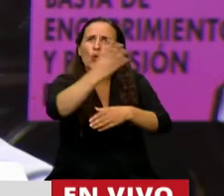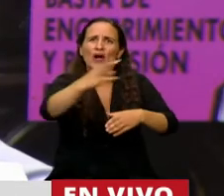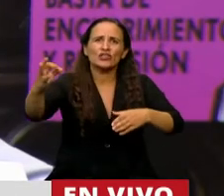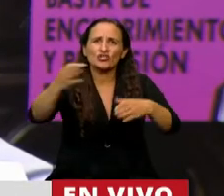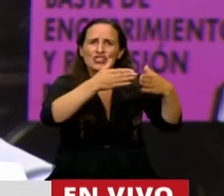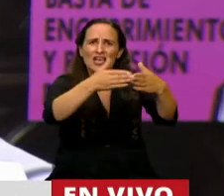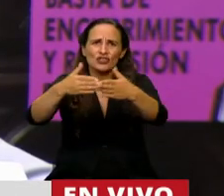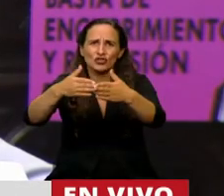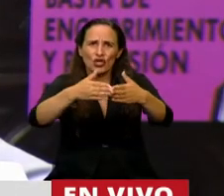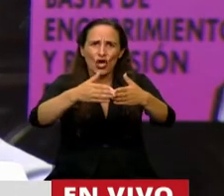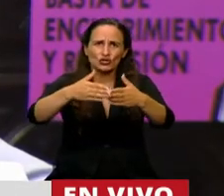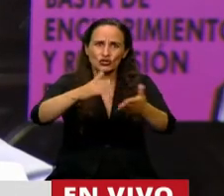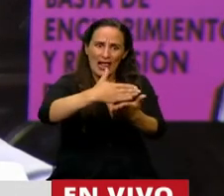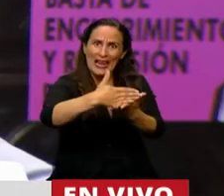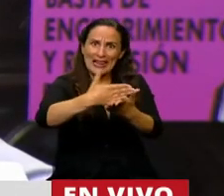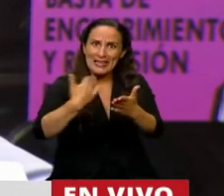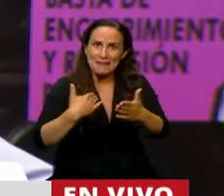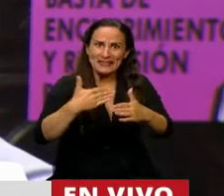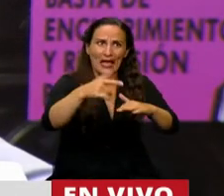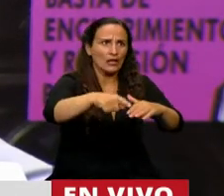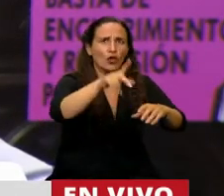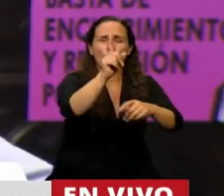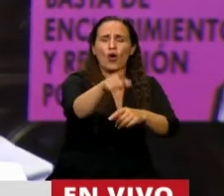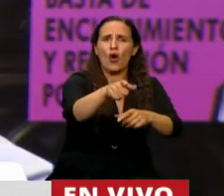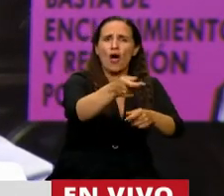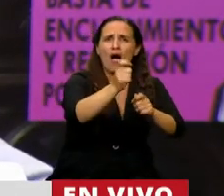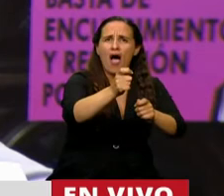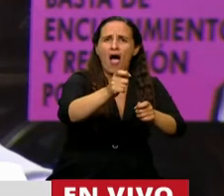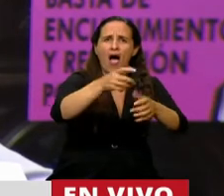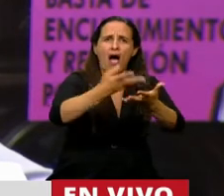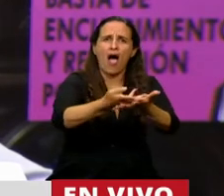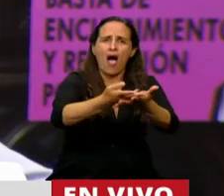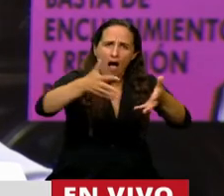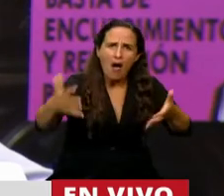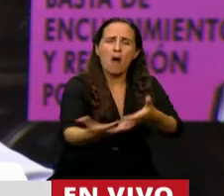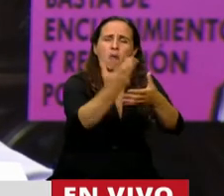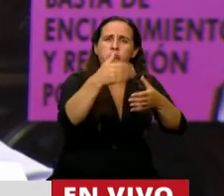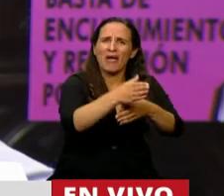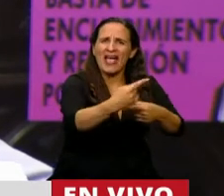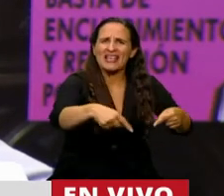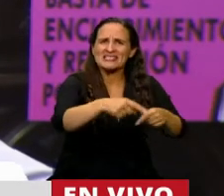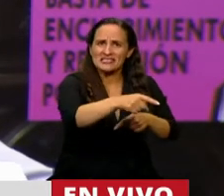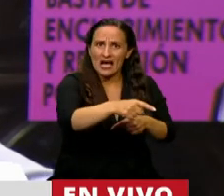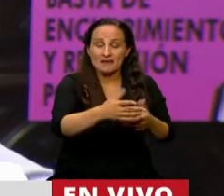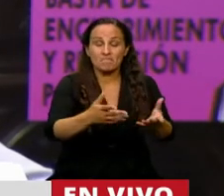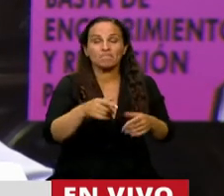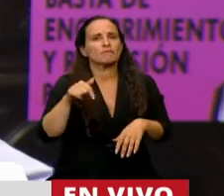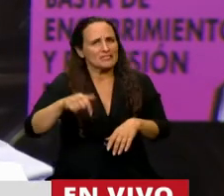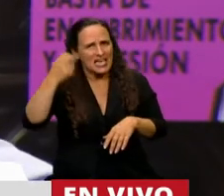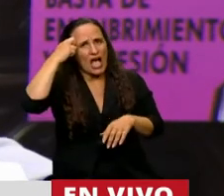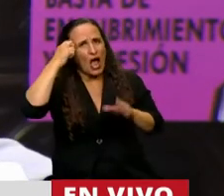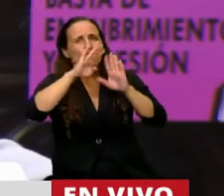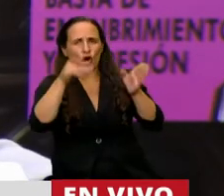límites, que verdaderamente y en un acto encomiable en este mismo Congreso se